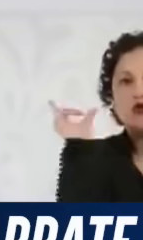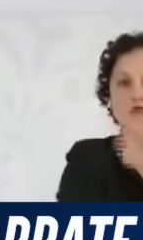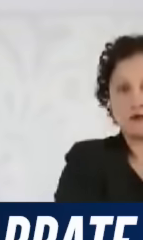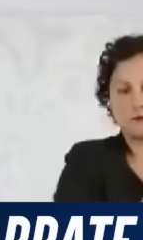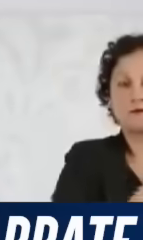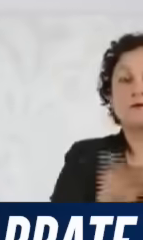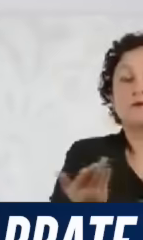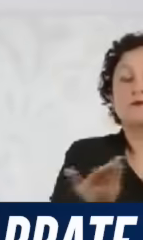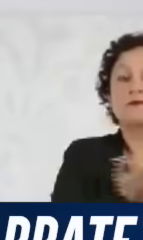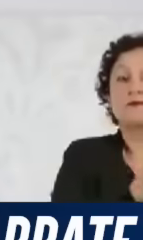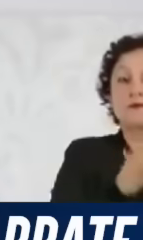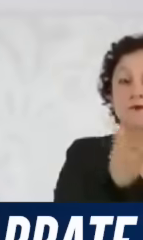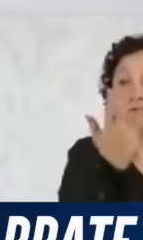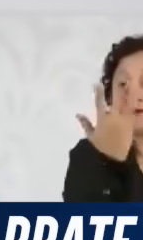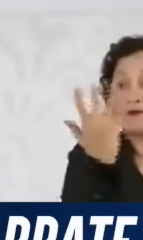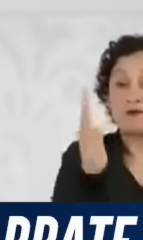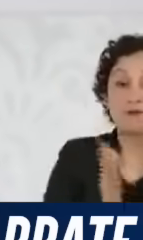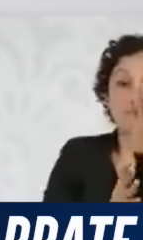de Chapultepec,